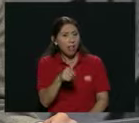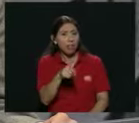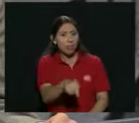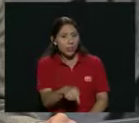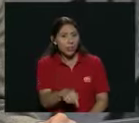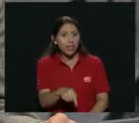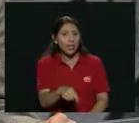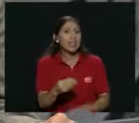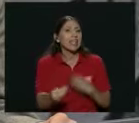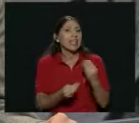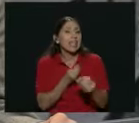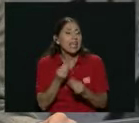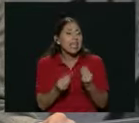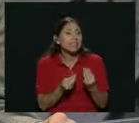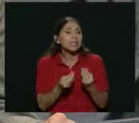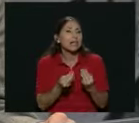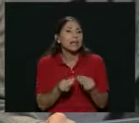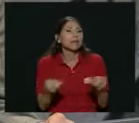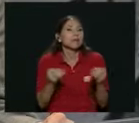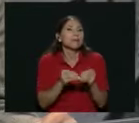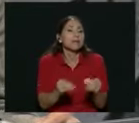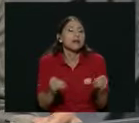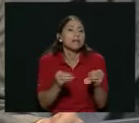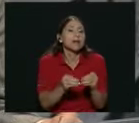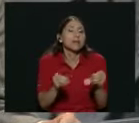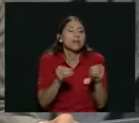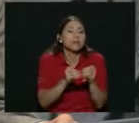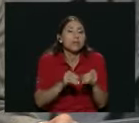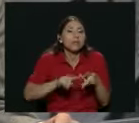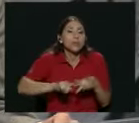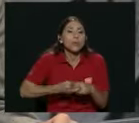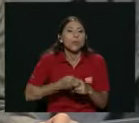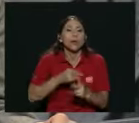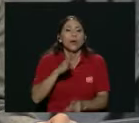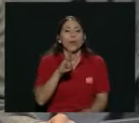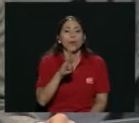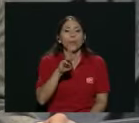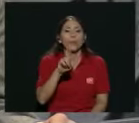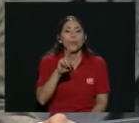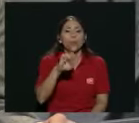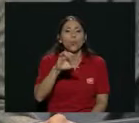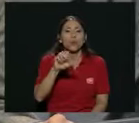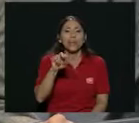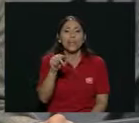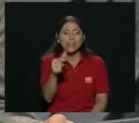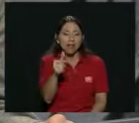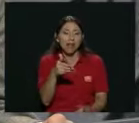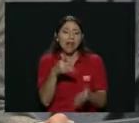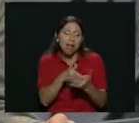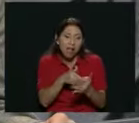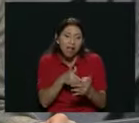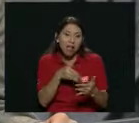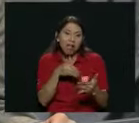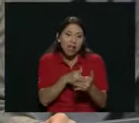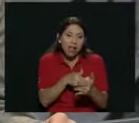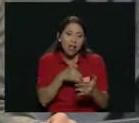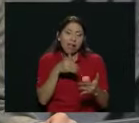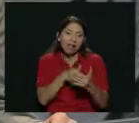es de un aumento del bullying en razón de su procedencia. Eso a nivel